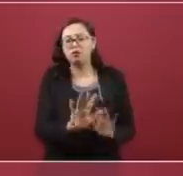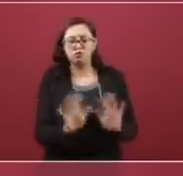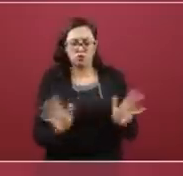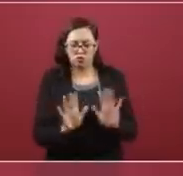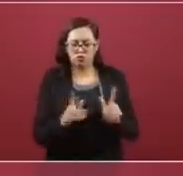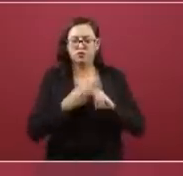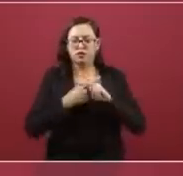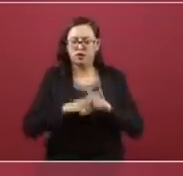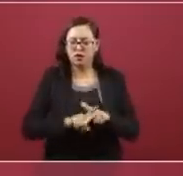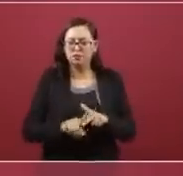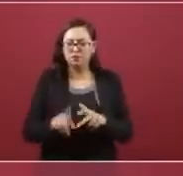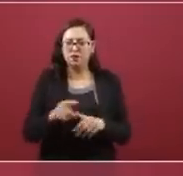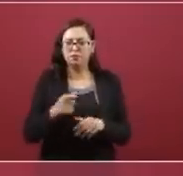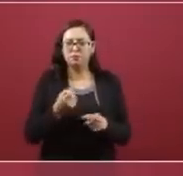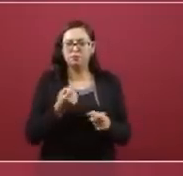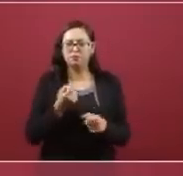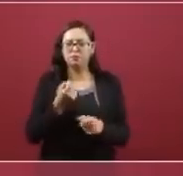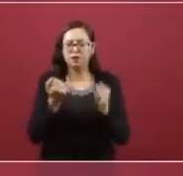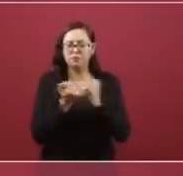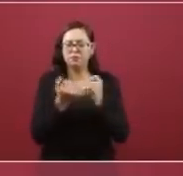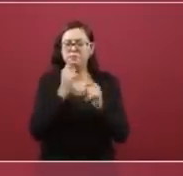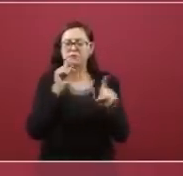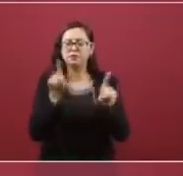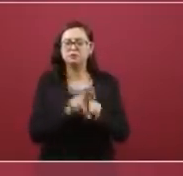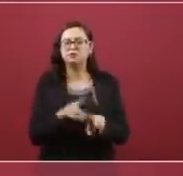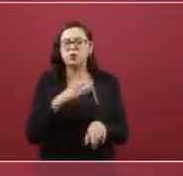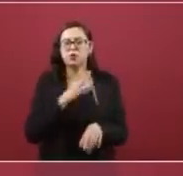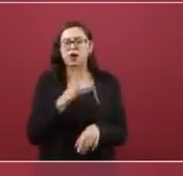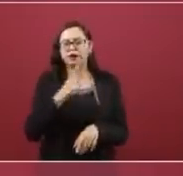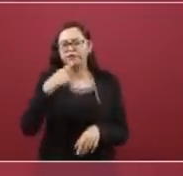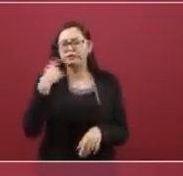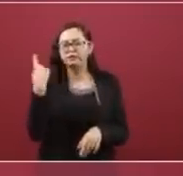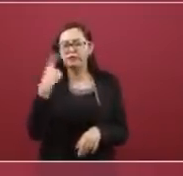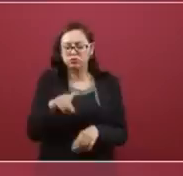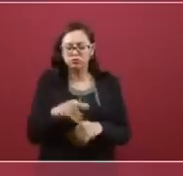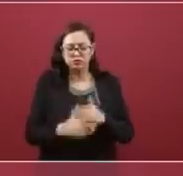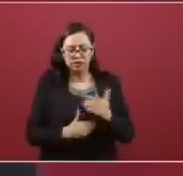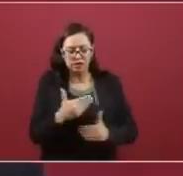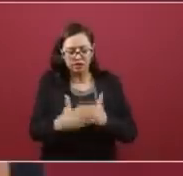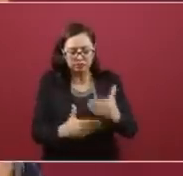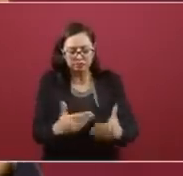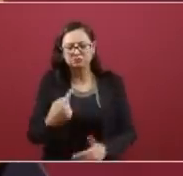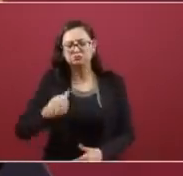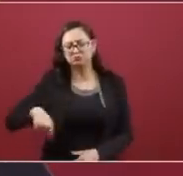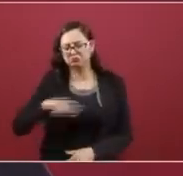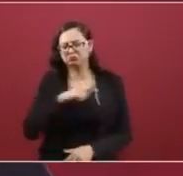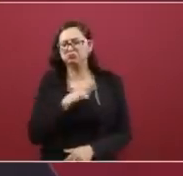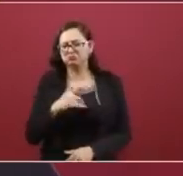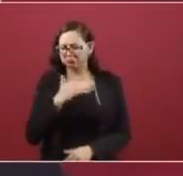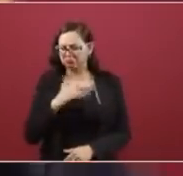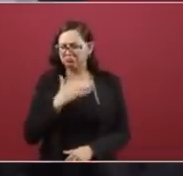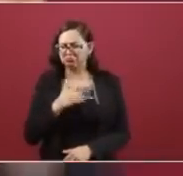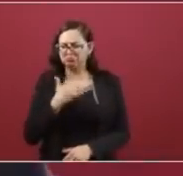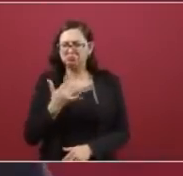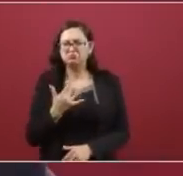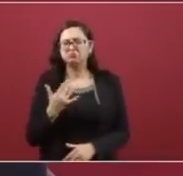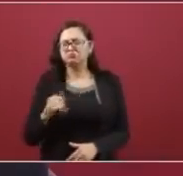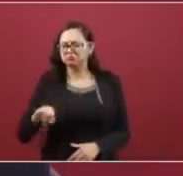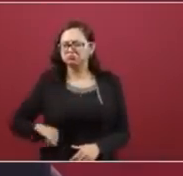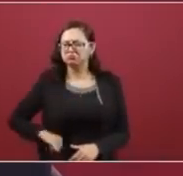denuncia. Pero nos interesa, nos importa que sean